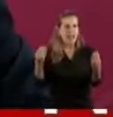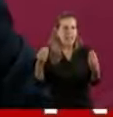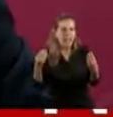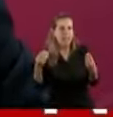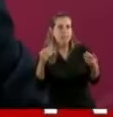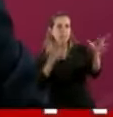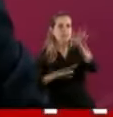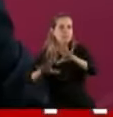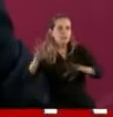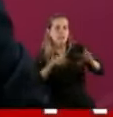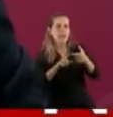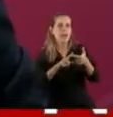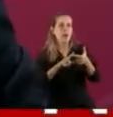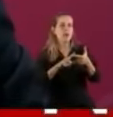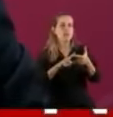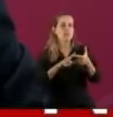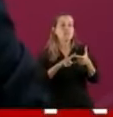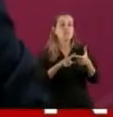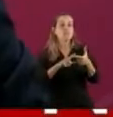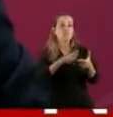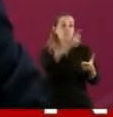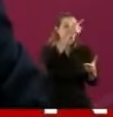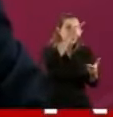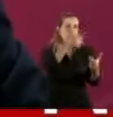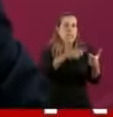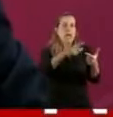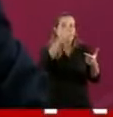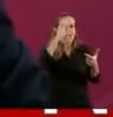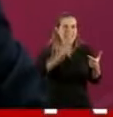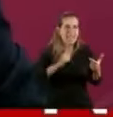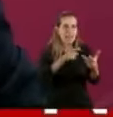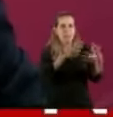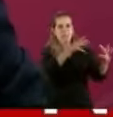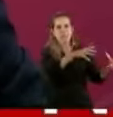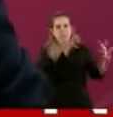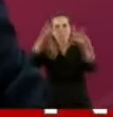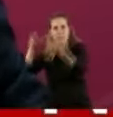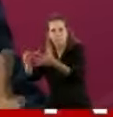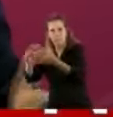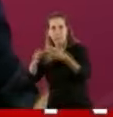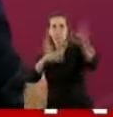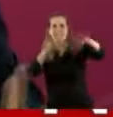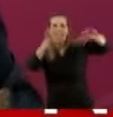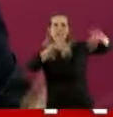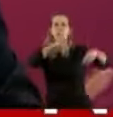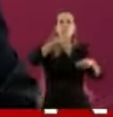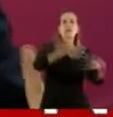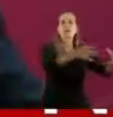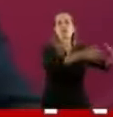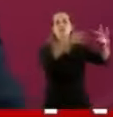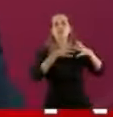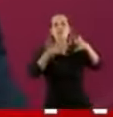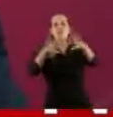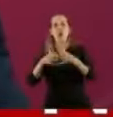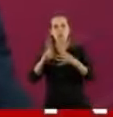movilizar fuerzas que no estaban destinadas a la unidad regional 2, a la ciudad de